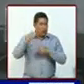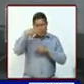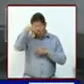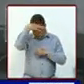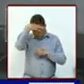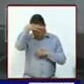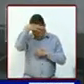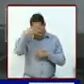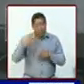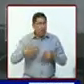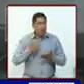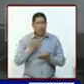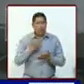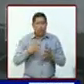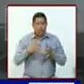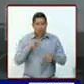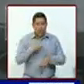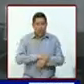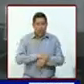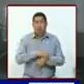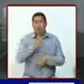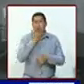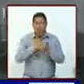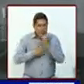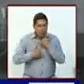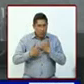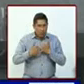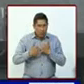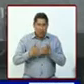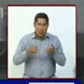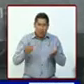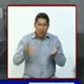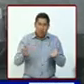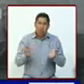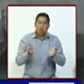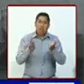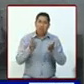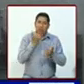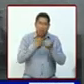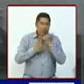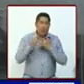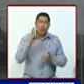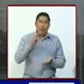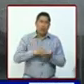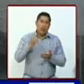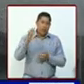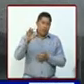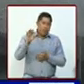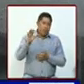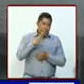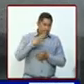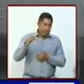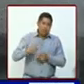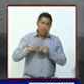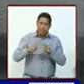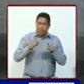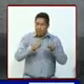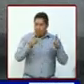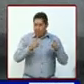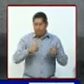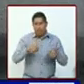está detenido, es por los hechos que ha cometido, por las incitaciones que ha hecho en el 2019 y las